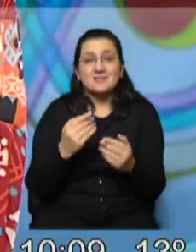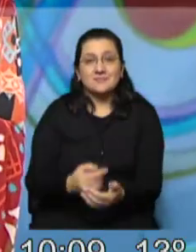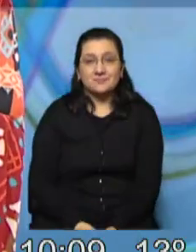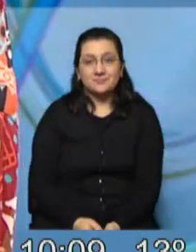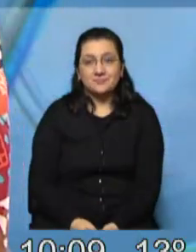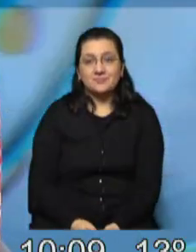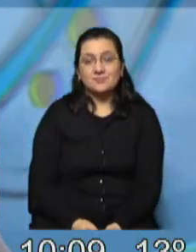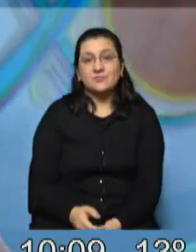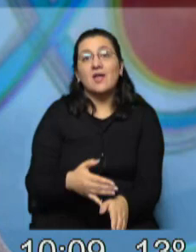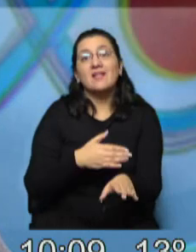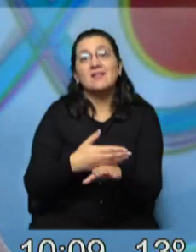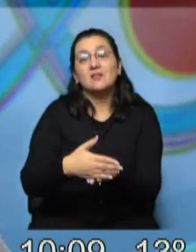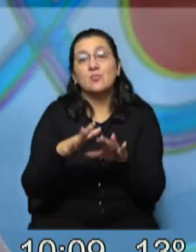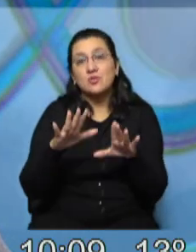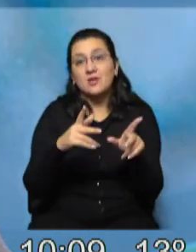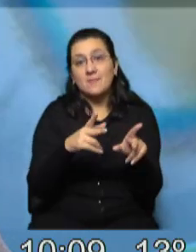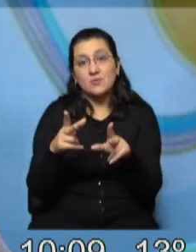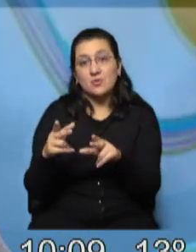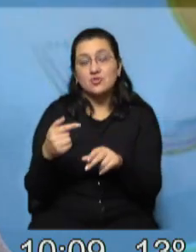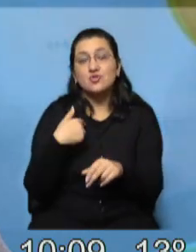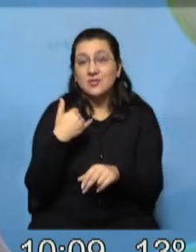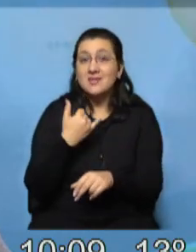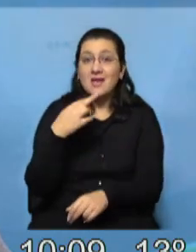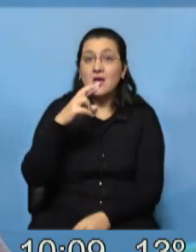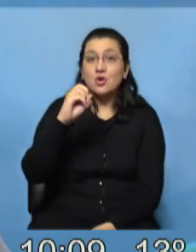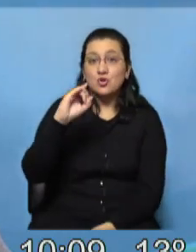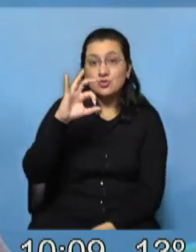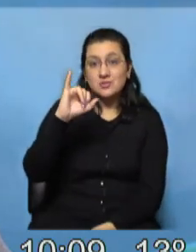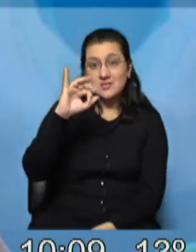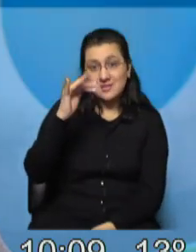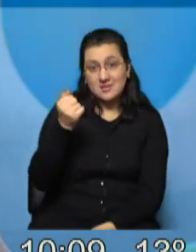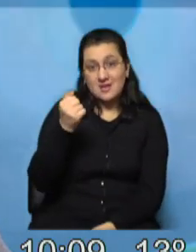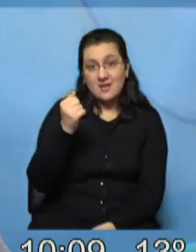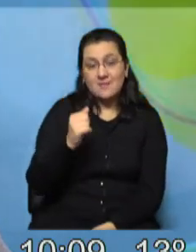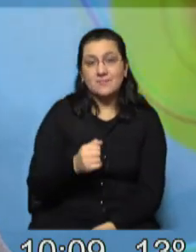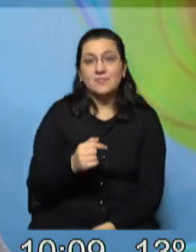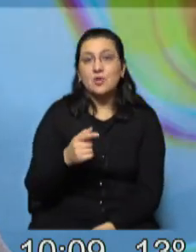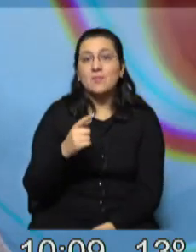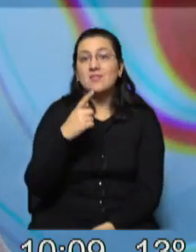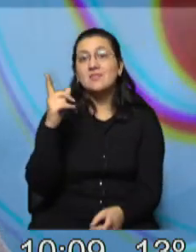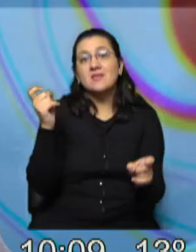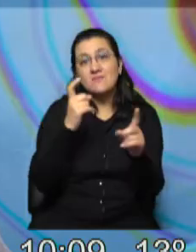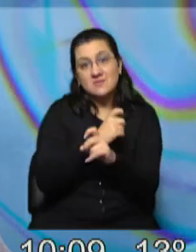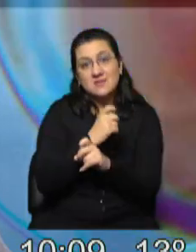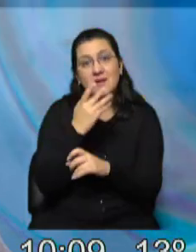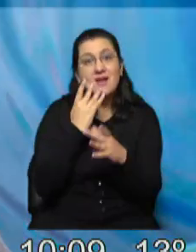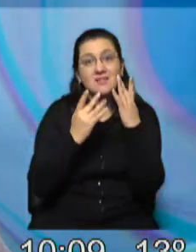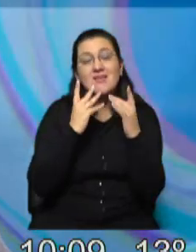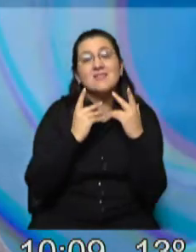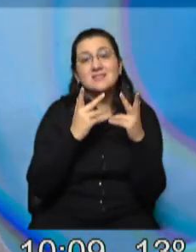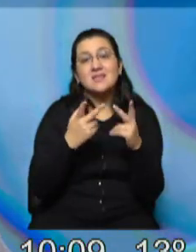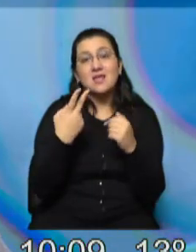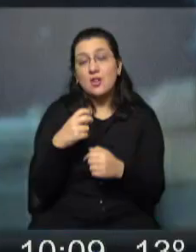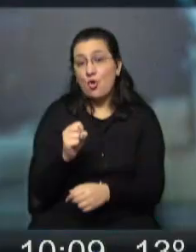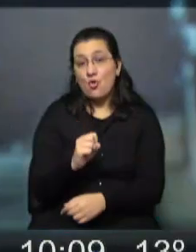como 10 capítulos porque tenía Rosita Bafico acá. Sí. Lo más difícil para el artista es decir que no y hacer solo las cosas de las que